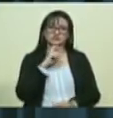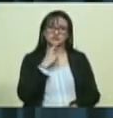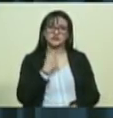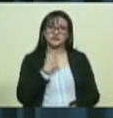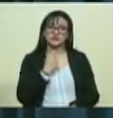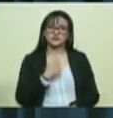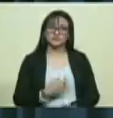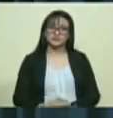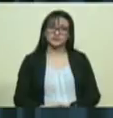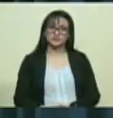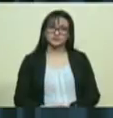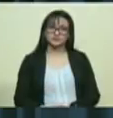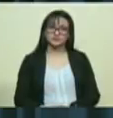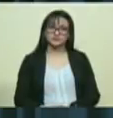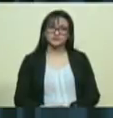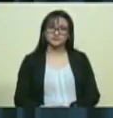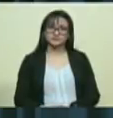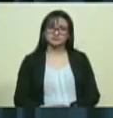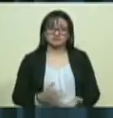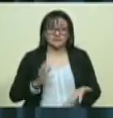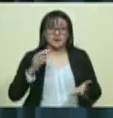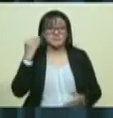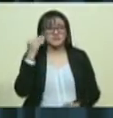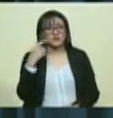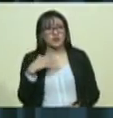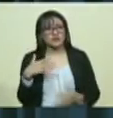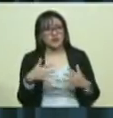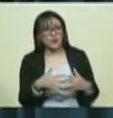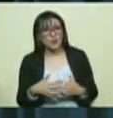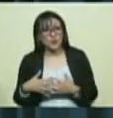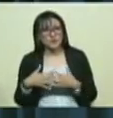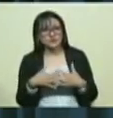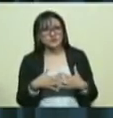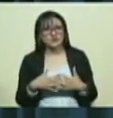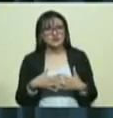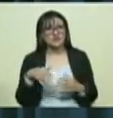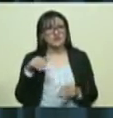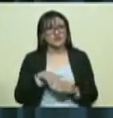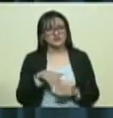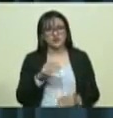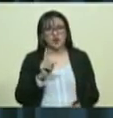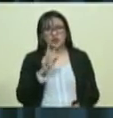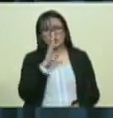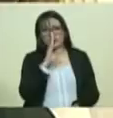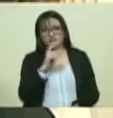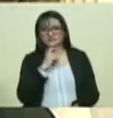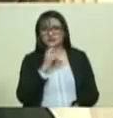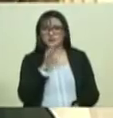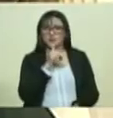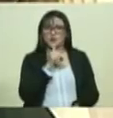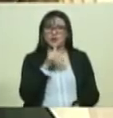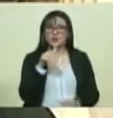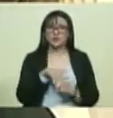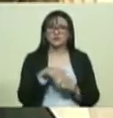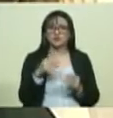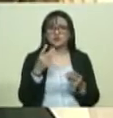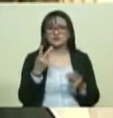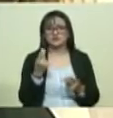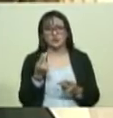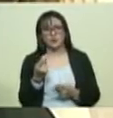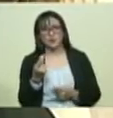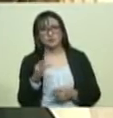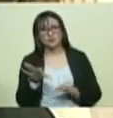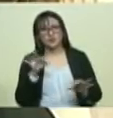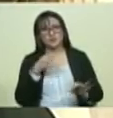a lo mejor el señor santo está pensado en eeuu norteamérica donde la votación es directo y secreta la votación es de segundo grado para